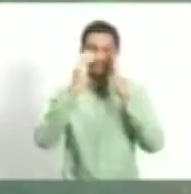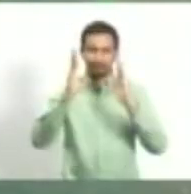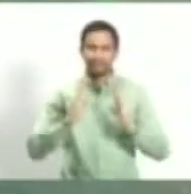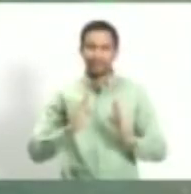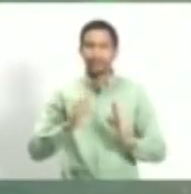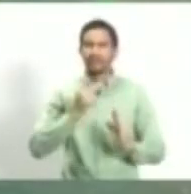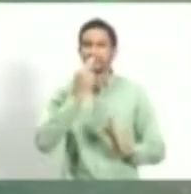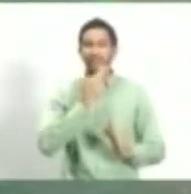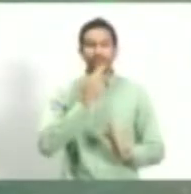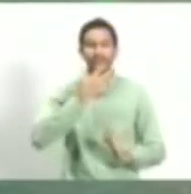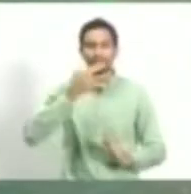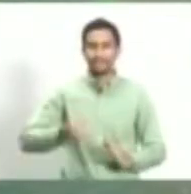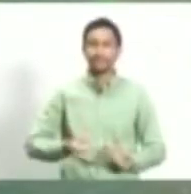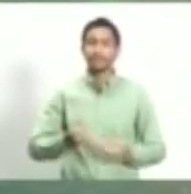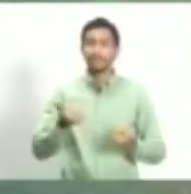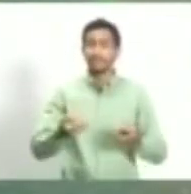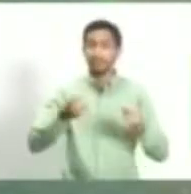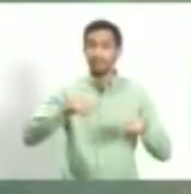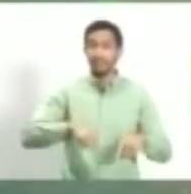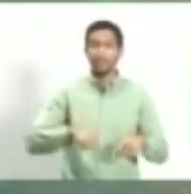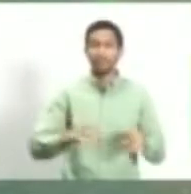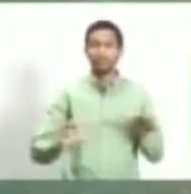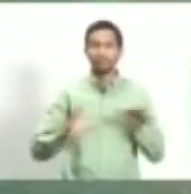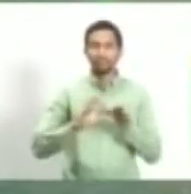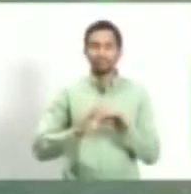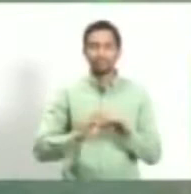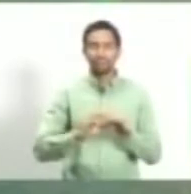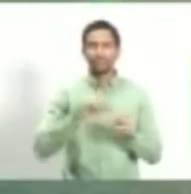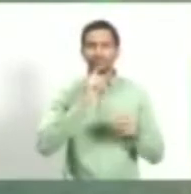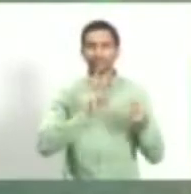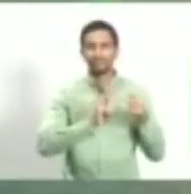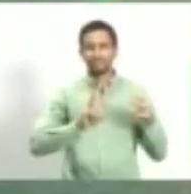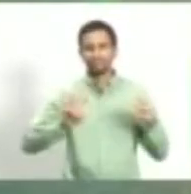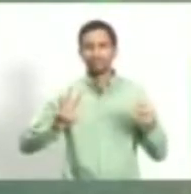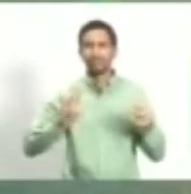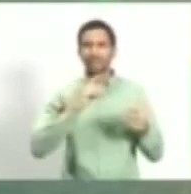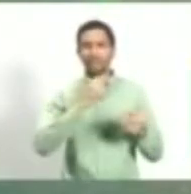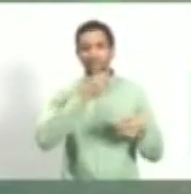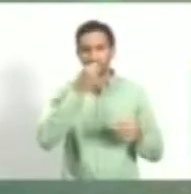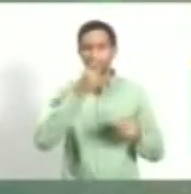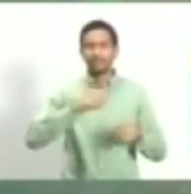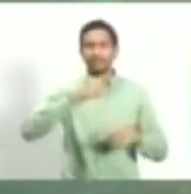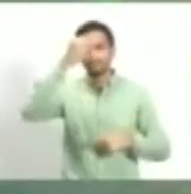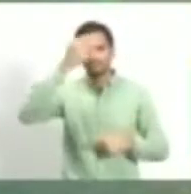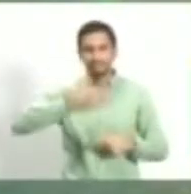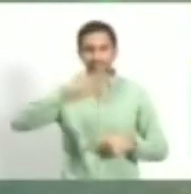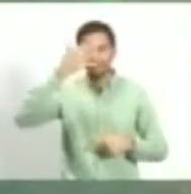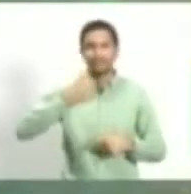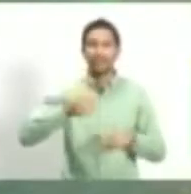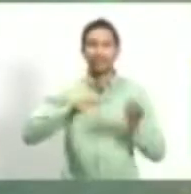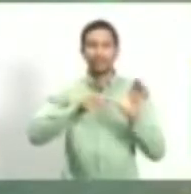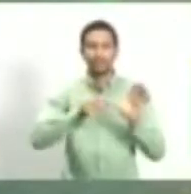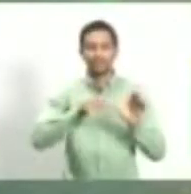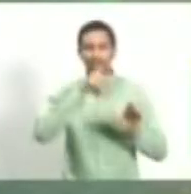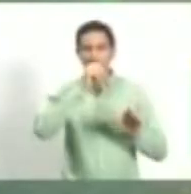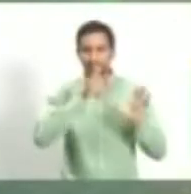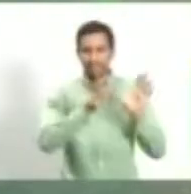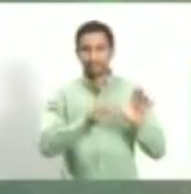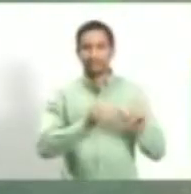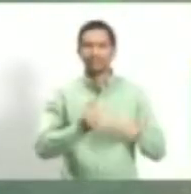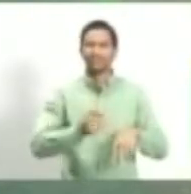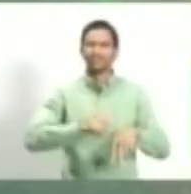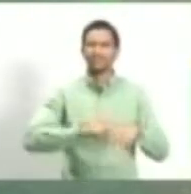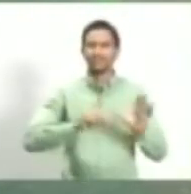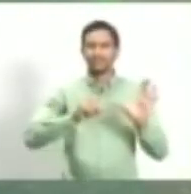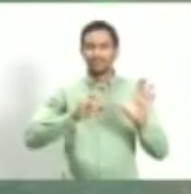ver la presente emisión a través de nuestro canal aliado como www.lasnoticias.co en Facebook y Twitter. Estamos como